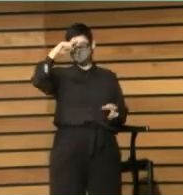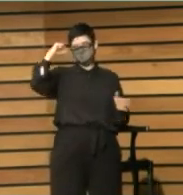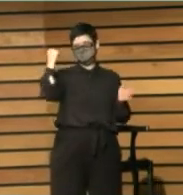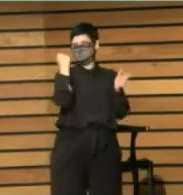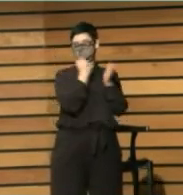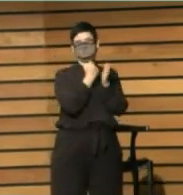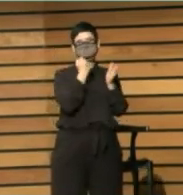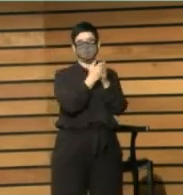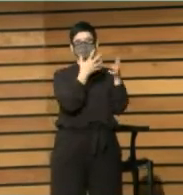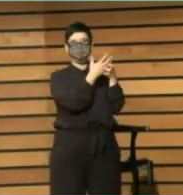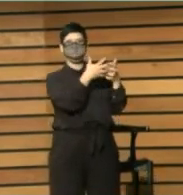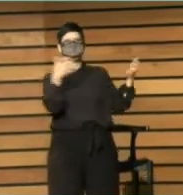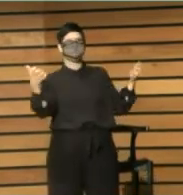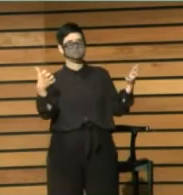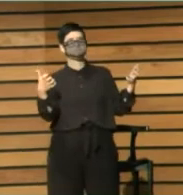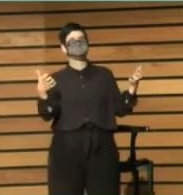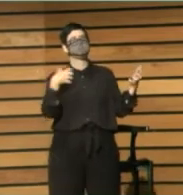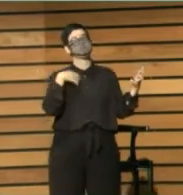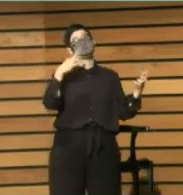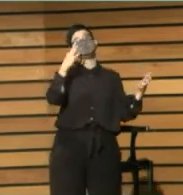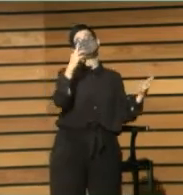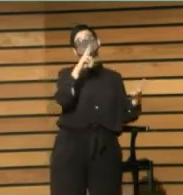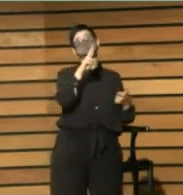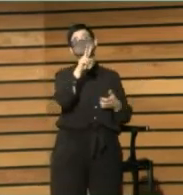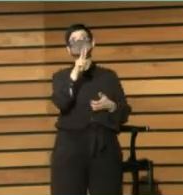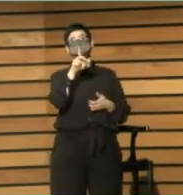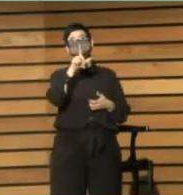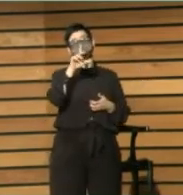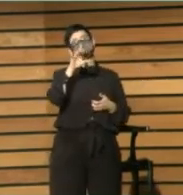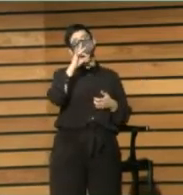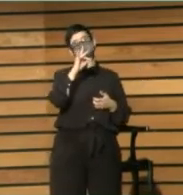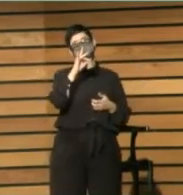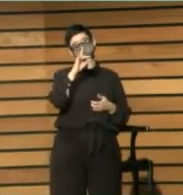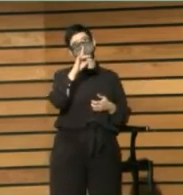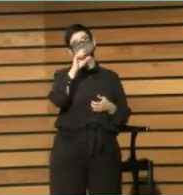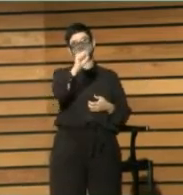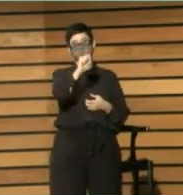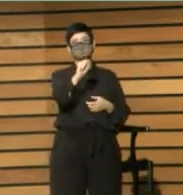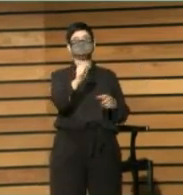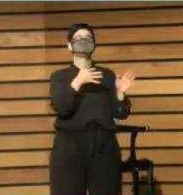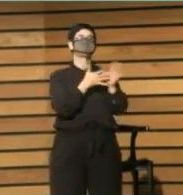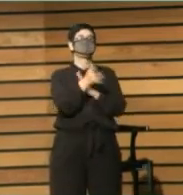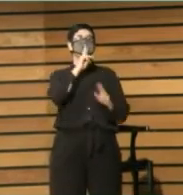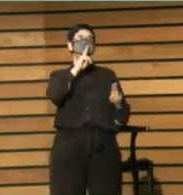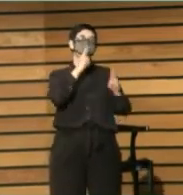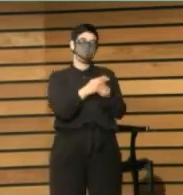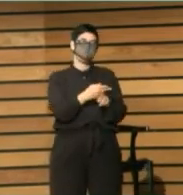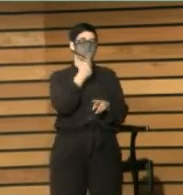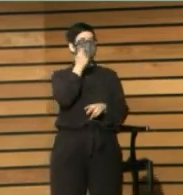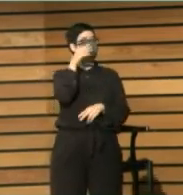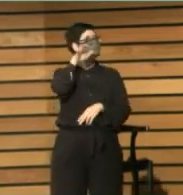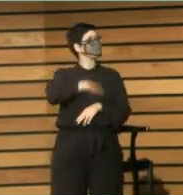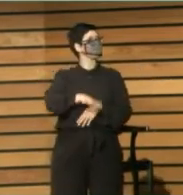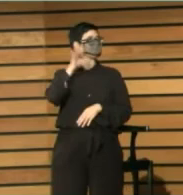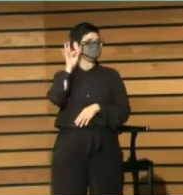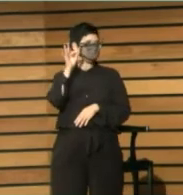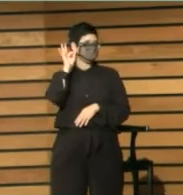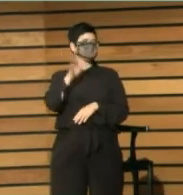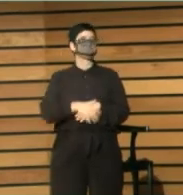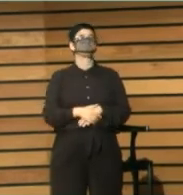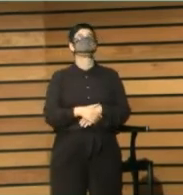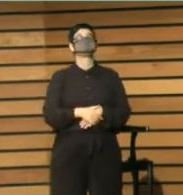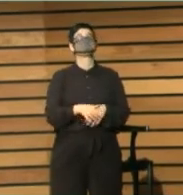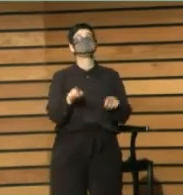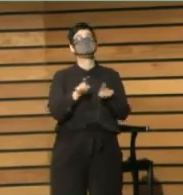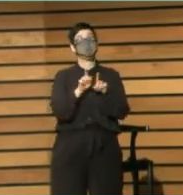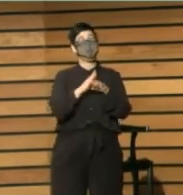el tiempo. Trulsa, que era el nombre ficticio de la niña en el cuento, en casa de la